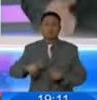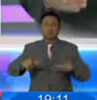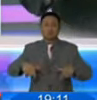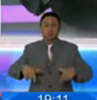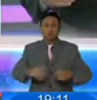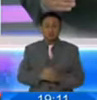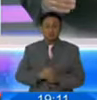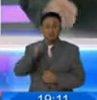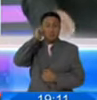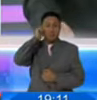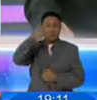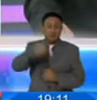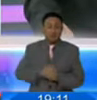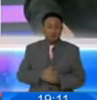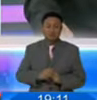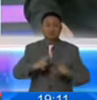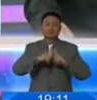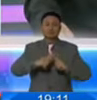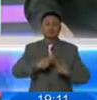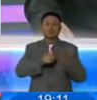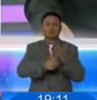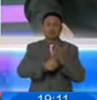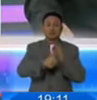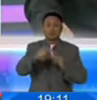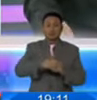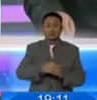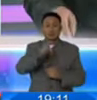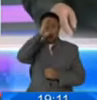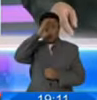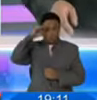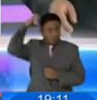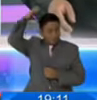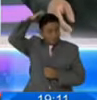de la República. Mañana lo hará con los ex candidatos presidenciales Cintia Viteri y Paco Moncayo.